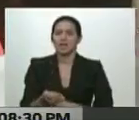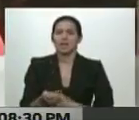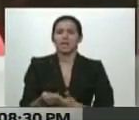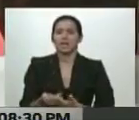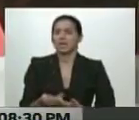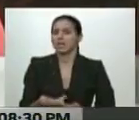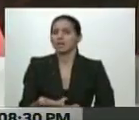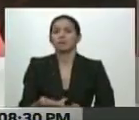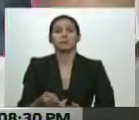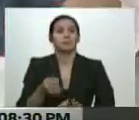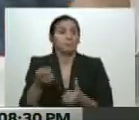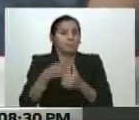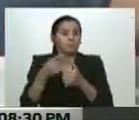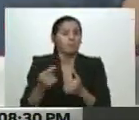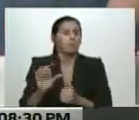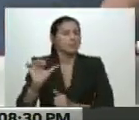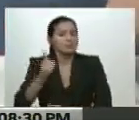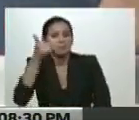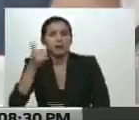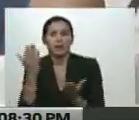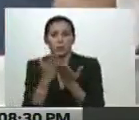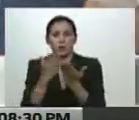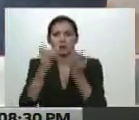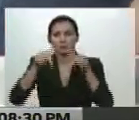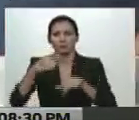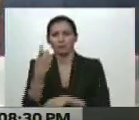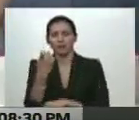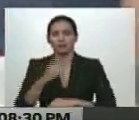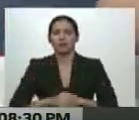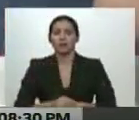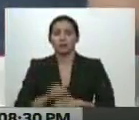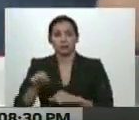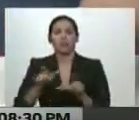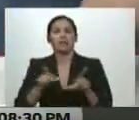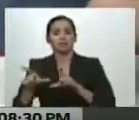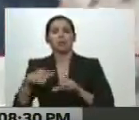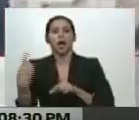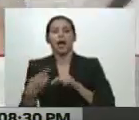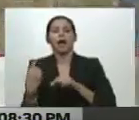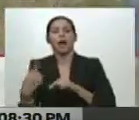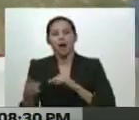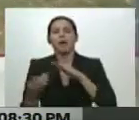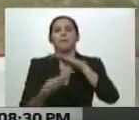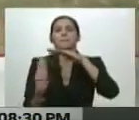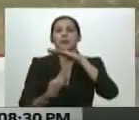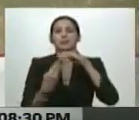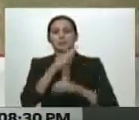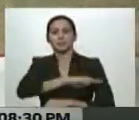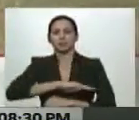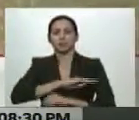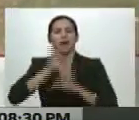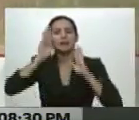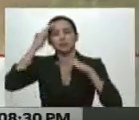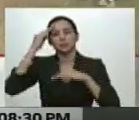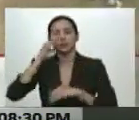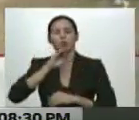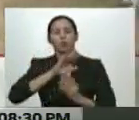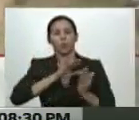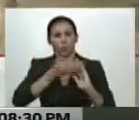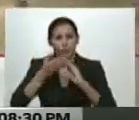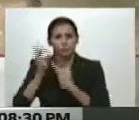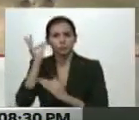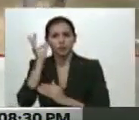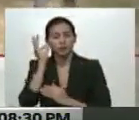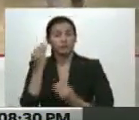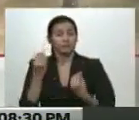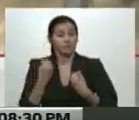es lo que más necesitan los niños. Acá fue instalada una base de misiones para cumplir con la atención de esta comunidad. Desiree Romero vive